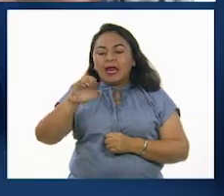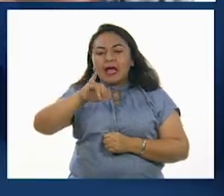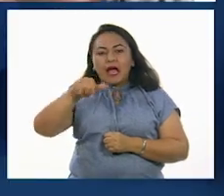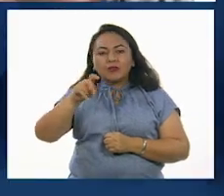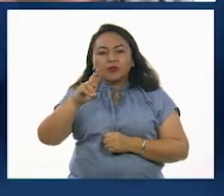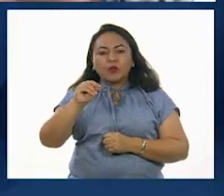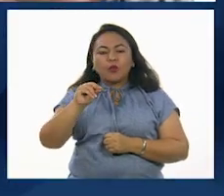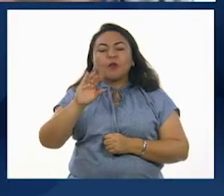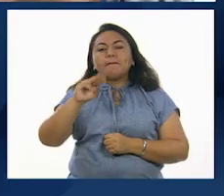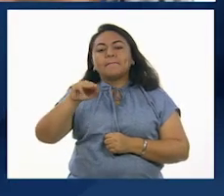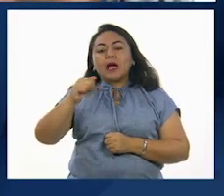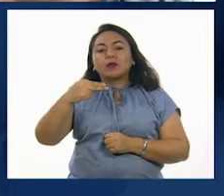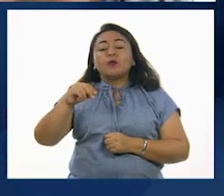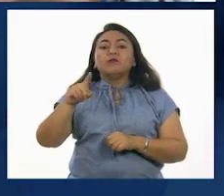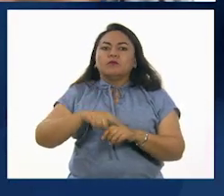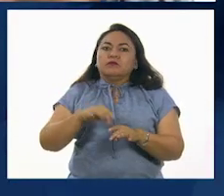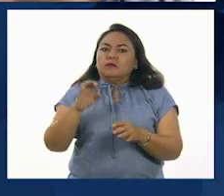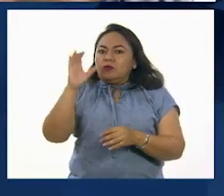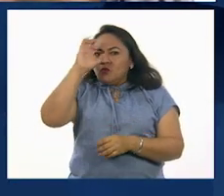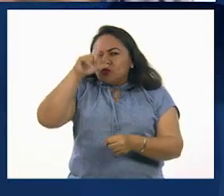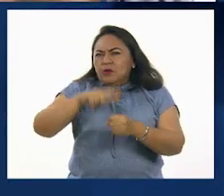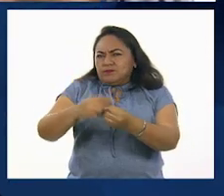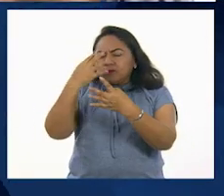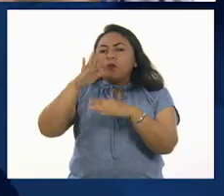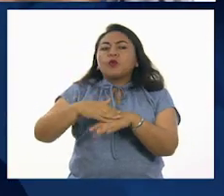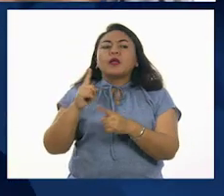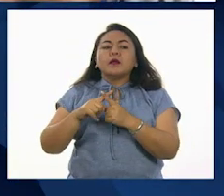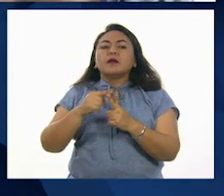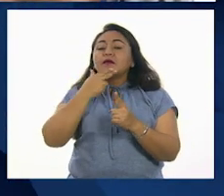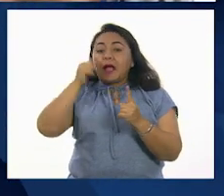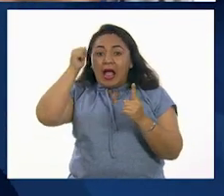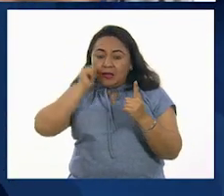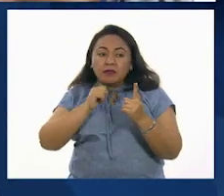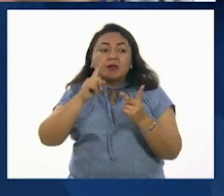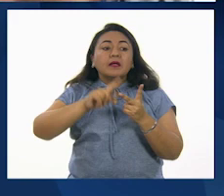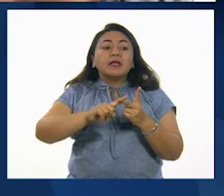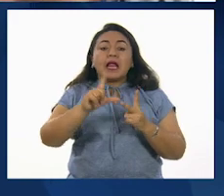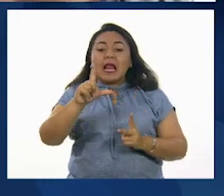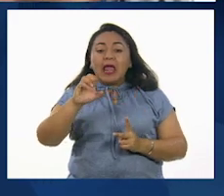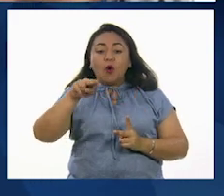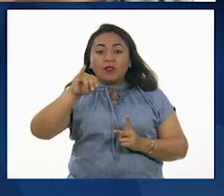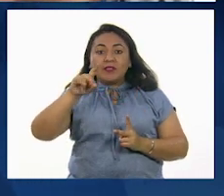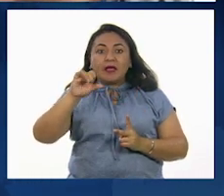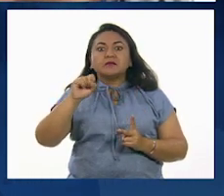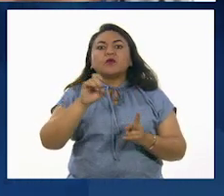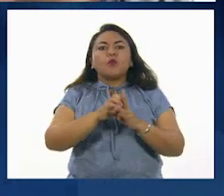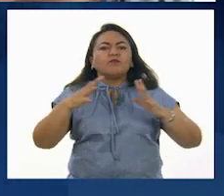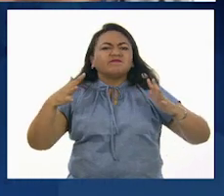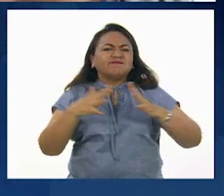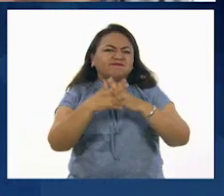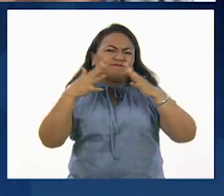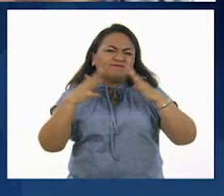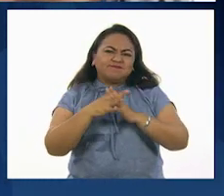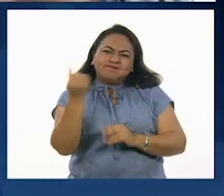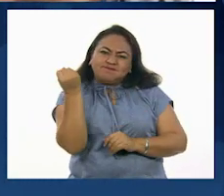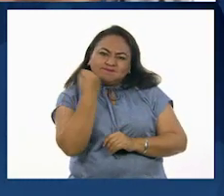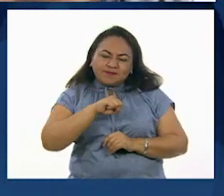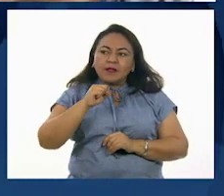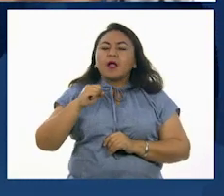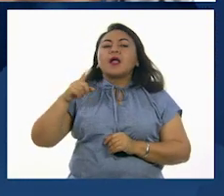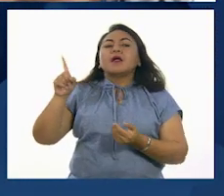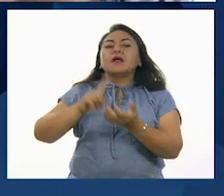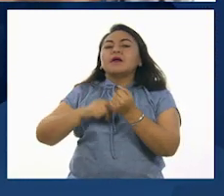porque fue educado por Aristóteles, un filósofo griego, y Leónidas, un guerrero espartano. Es correcto. Podemos completar nuestro